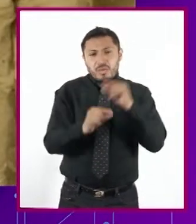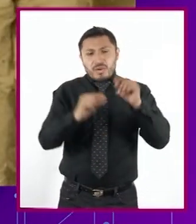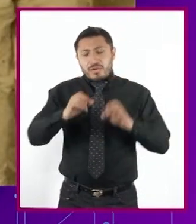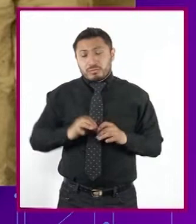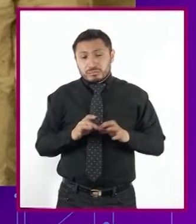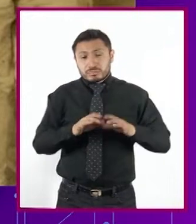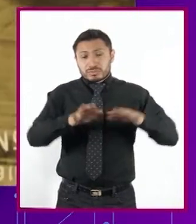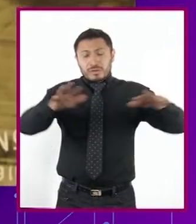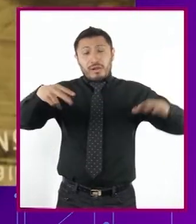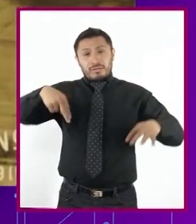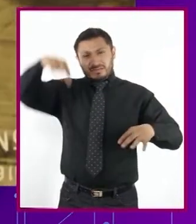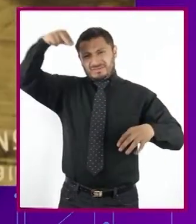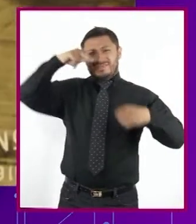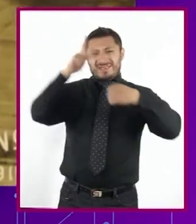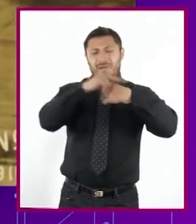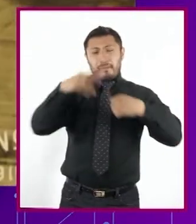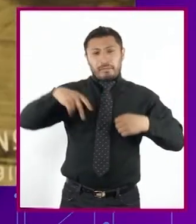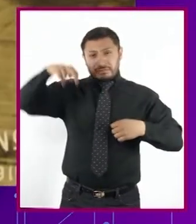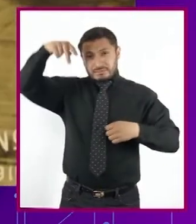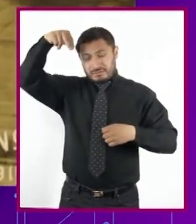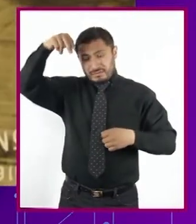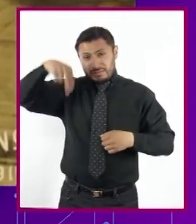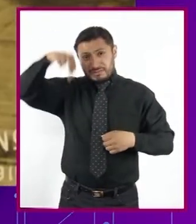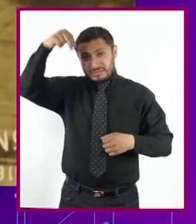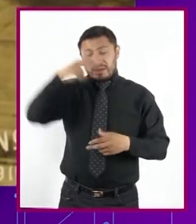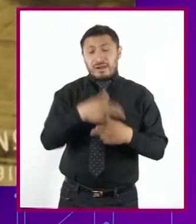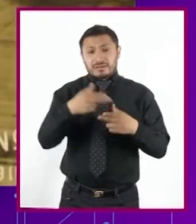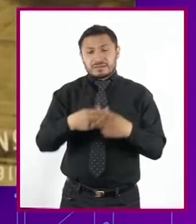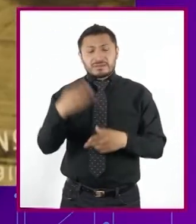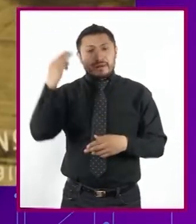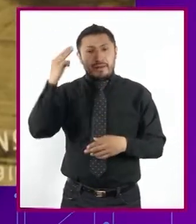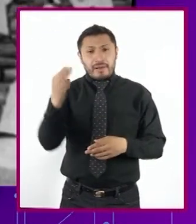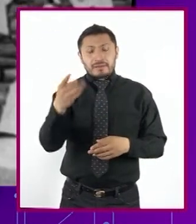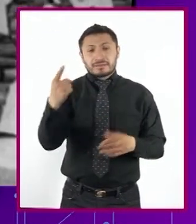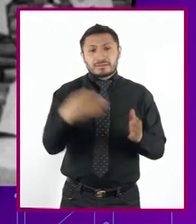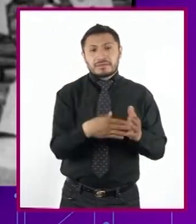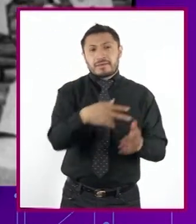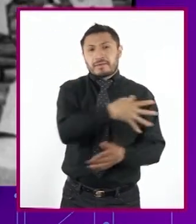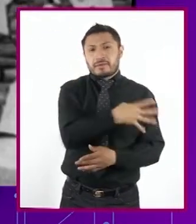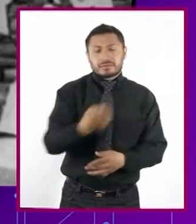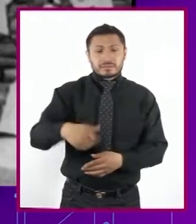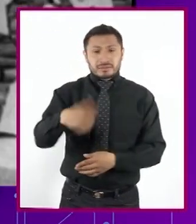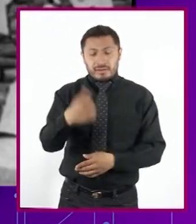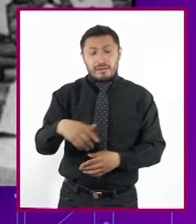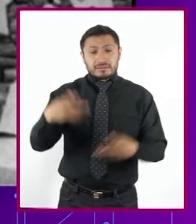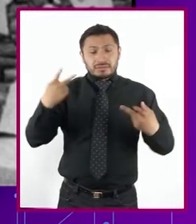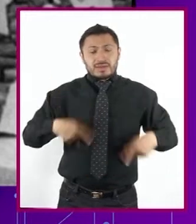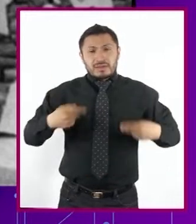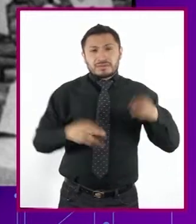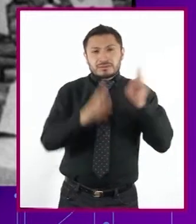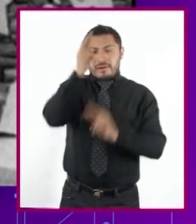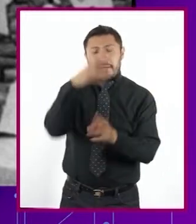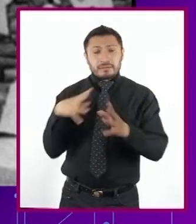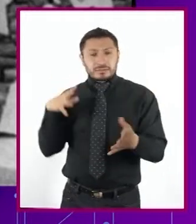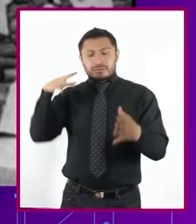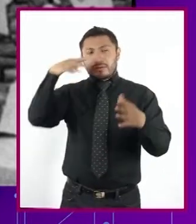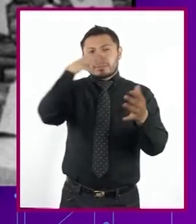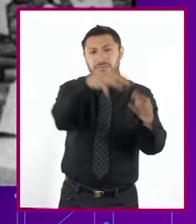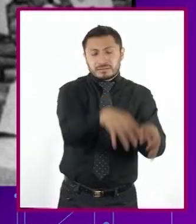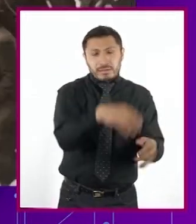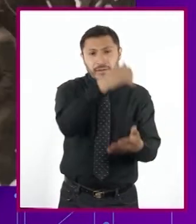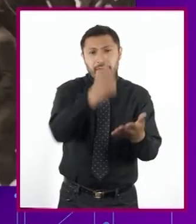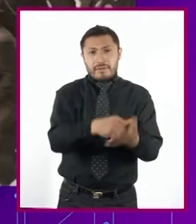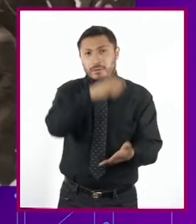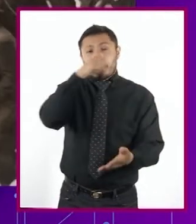país, hasta que en mayo de 1911 los revolucionarios lograron tomar Ciudad Juárez, victoria que obligó